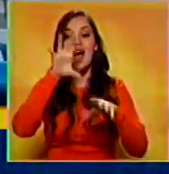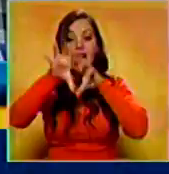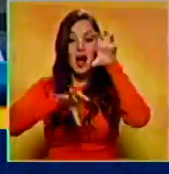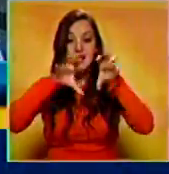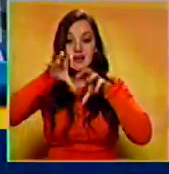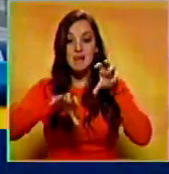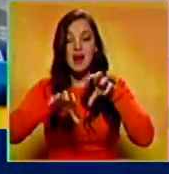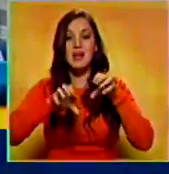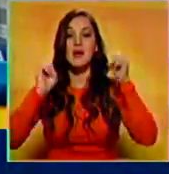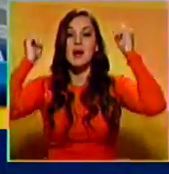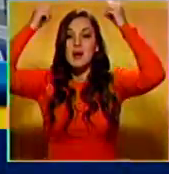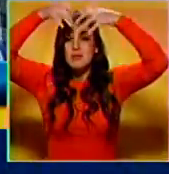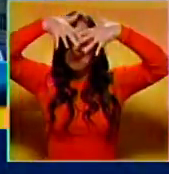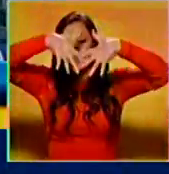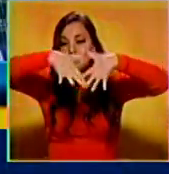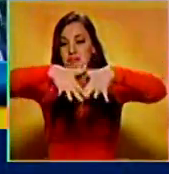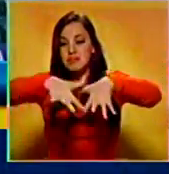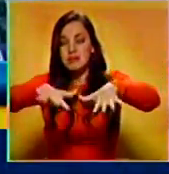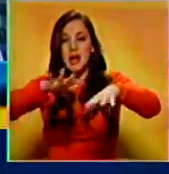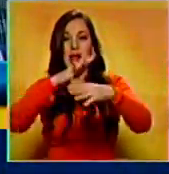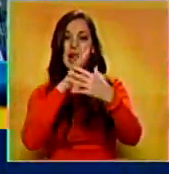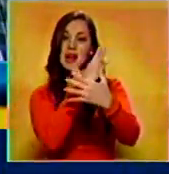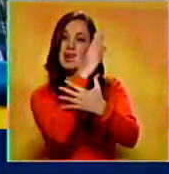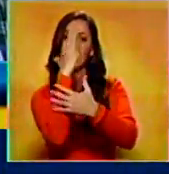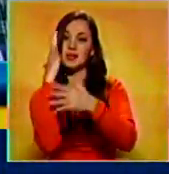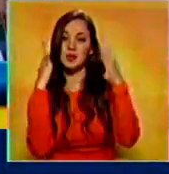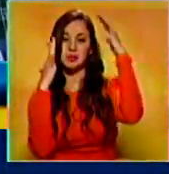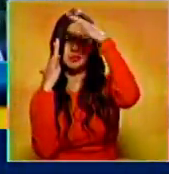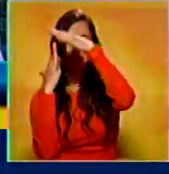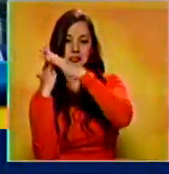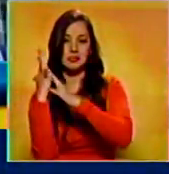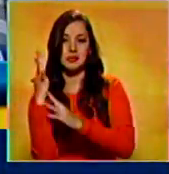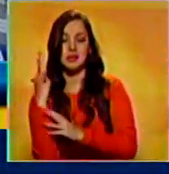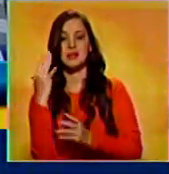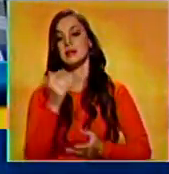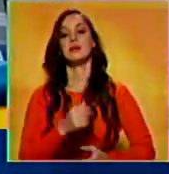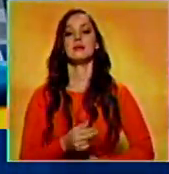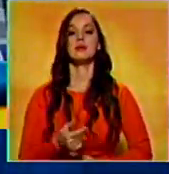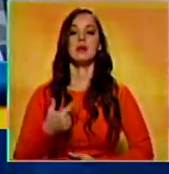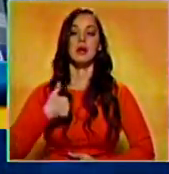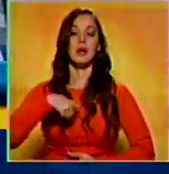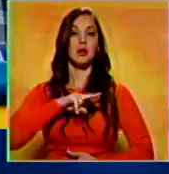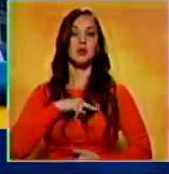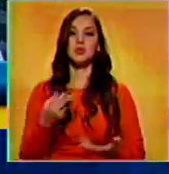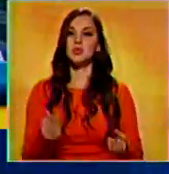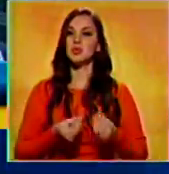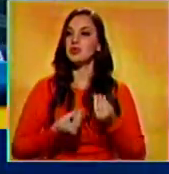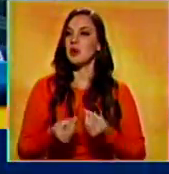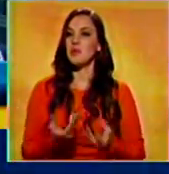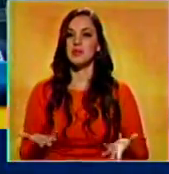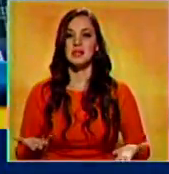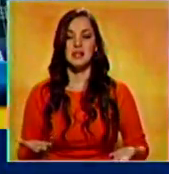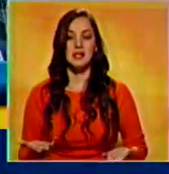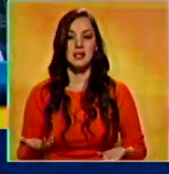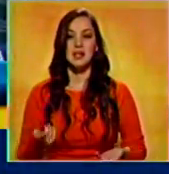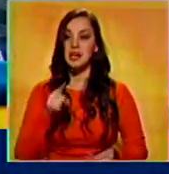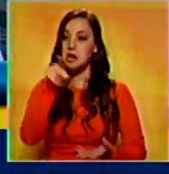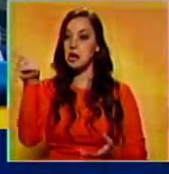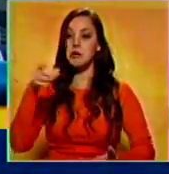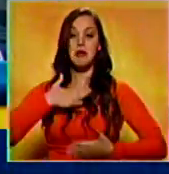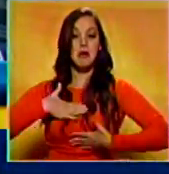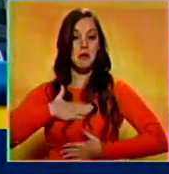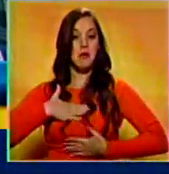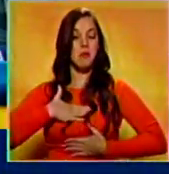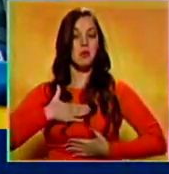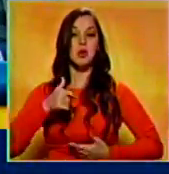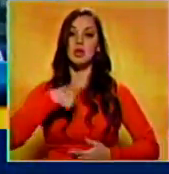de cenizas cubrió los pastos. Sí, en nuestras casas, no en los de ellos, ellos están cómodos por otro lado, nosotros. ¿Qué vamos a hacer? Que estamos esperando que sea igual que